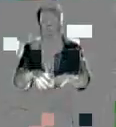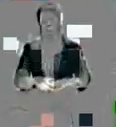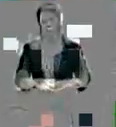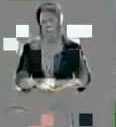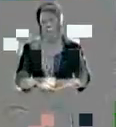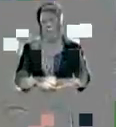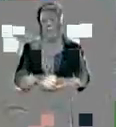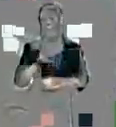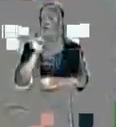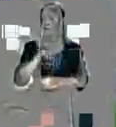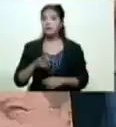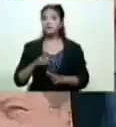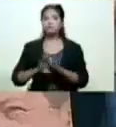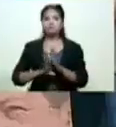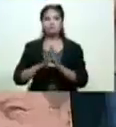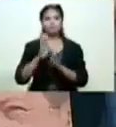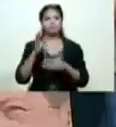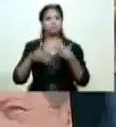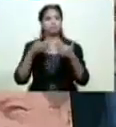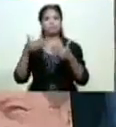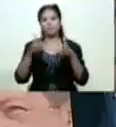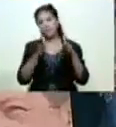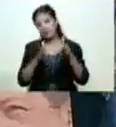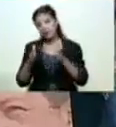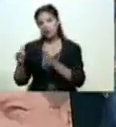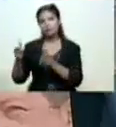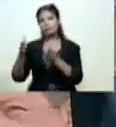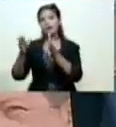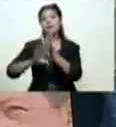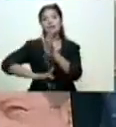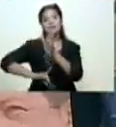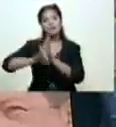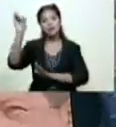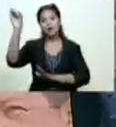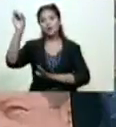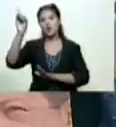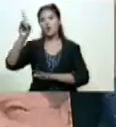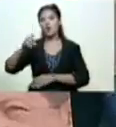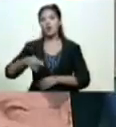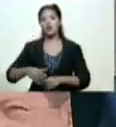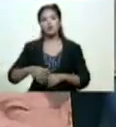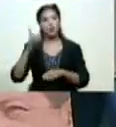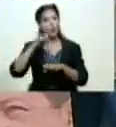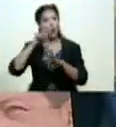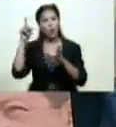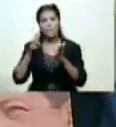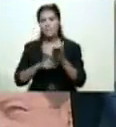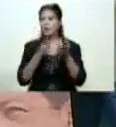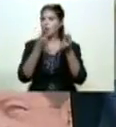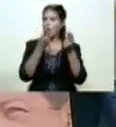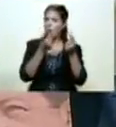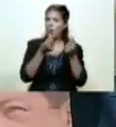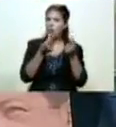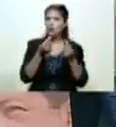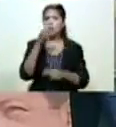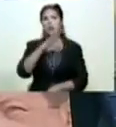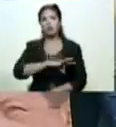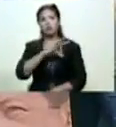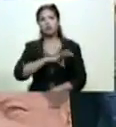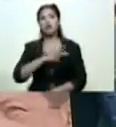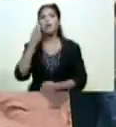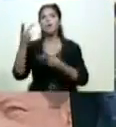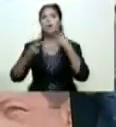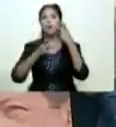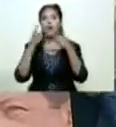y vamos a recuperar la senda del desarrollo integral, económico, social, político